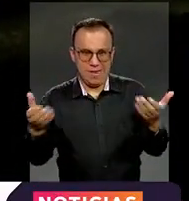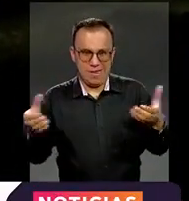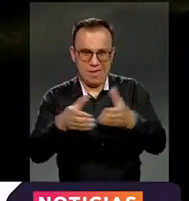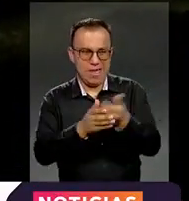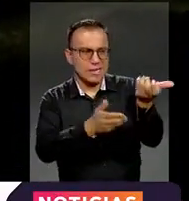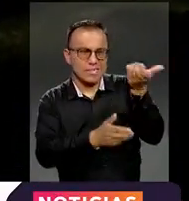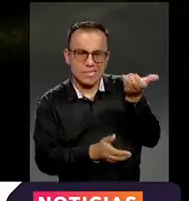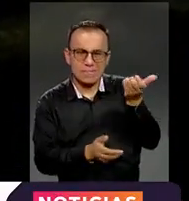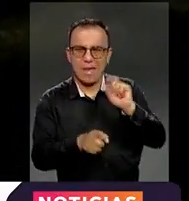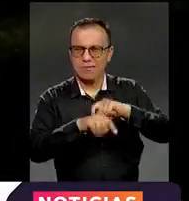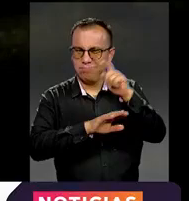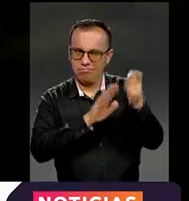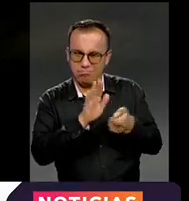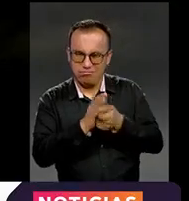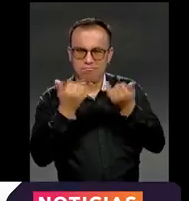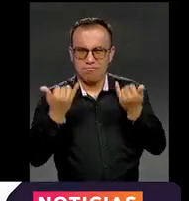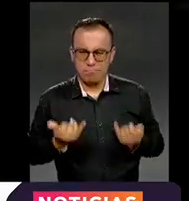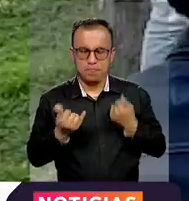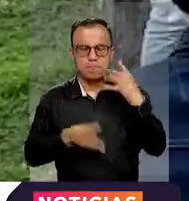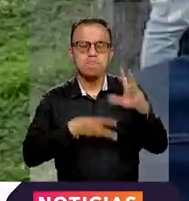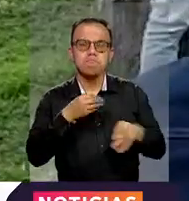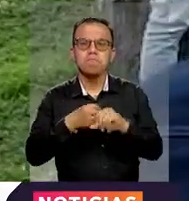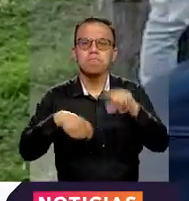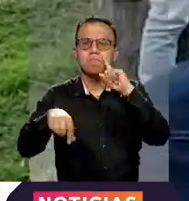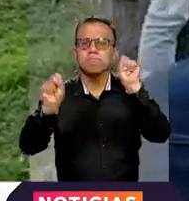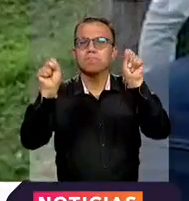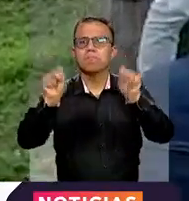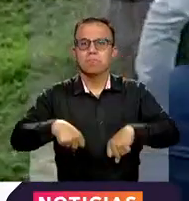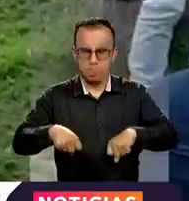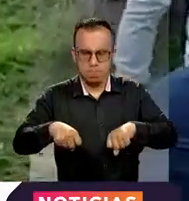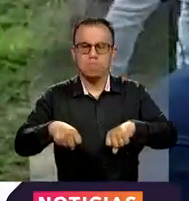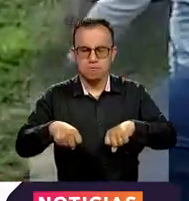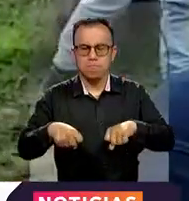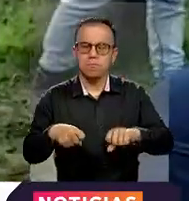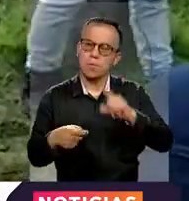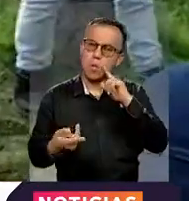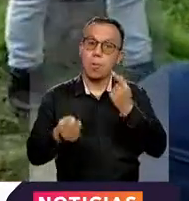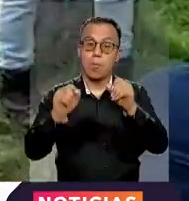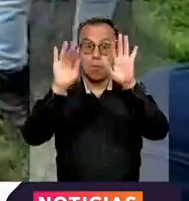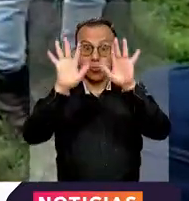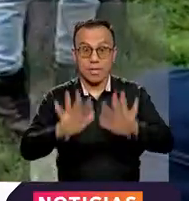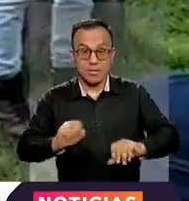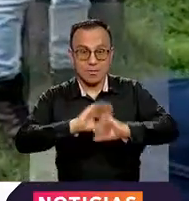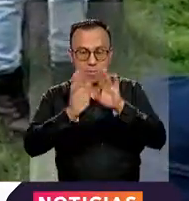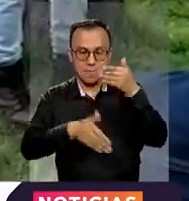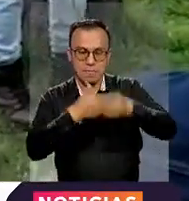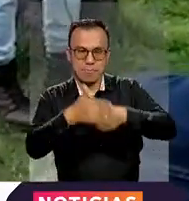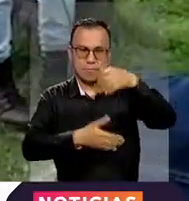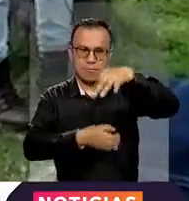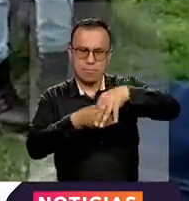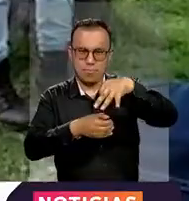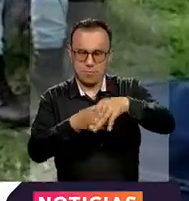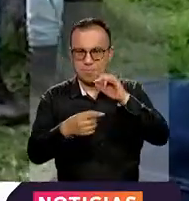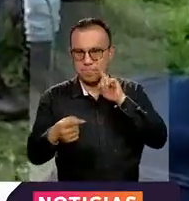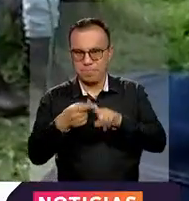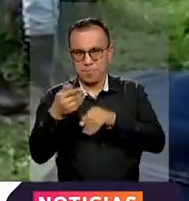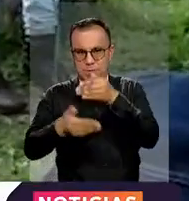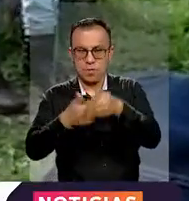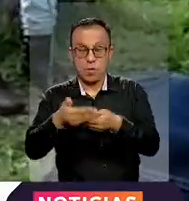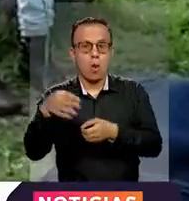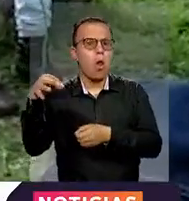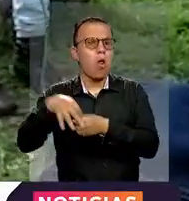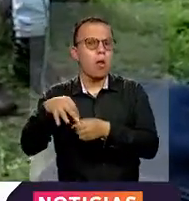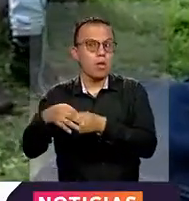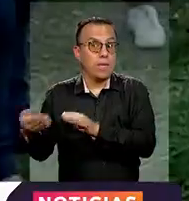SISBEN y todo lo demás. Y también, digamos, como que permitiría que hubiera transparencia electoral, censo electoral y que no salieran a votar